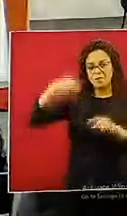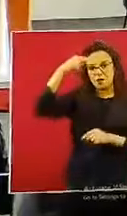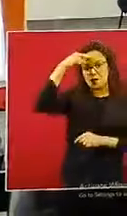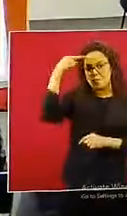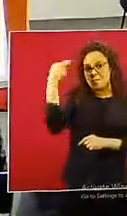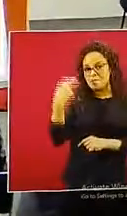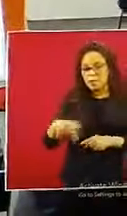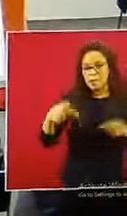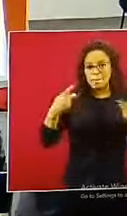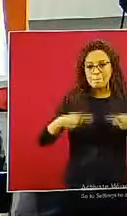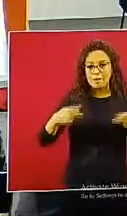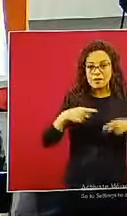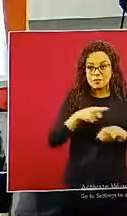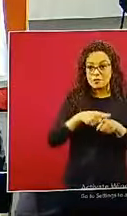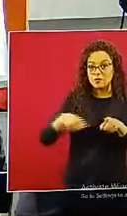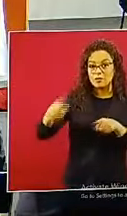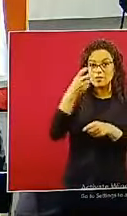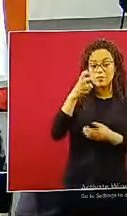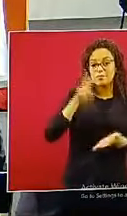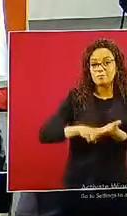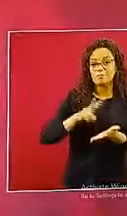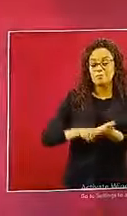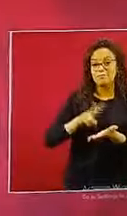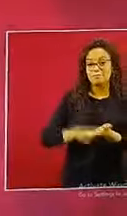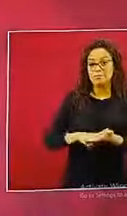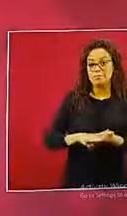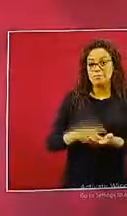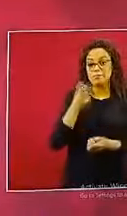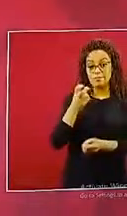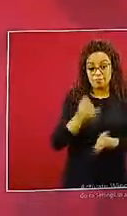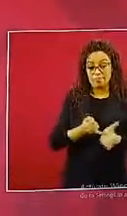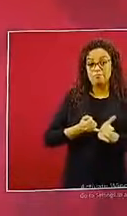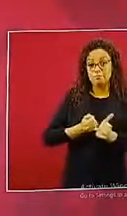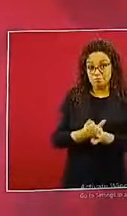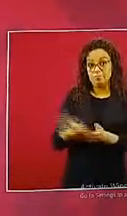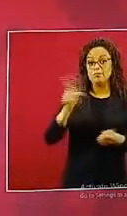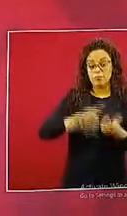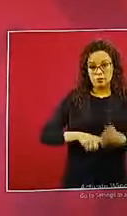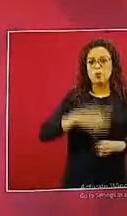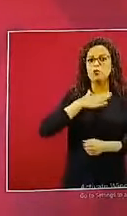Eso es lo que se está aplicando. Y es un asunto de justicia.